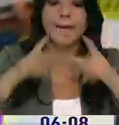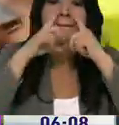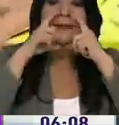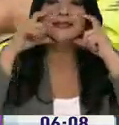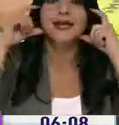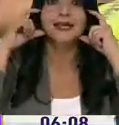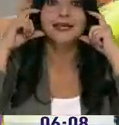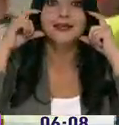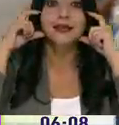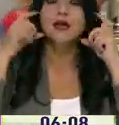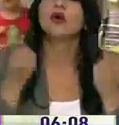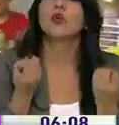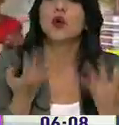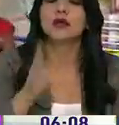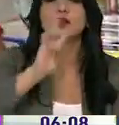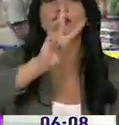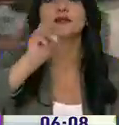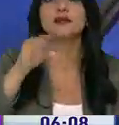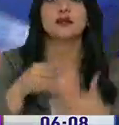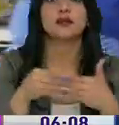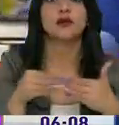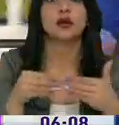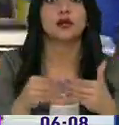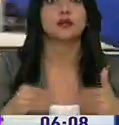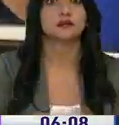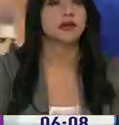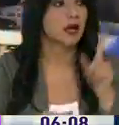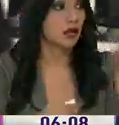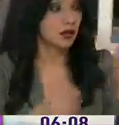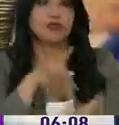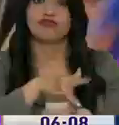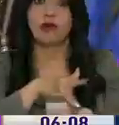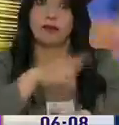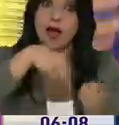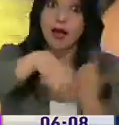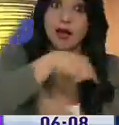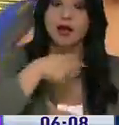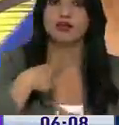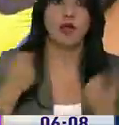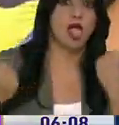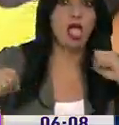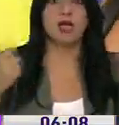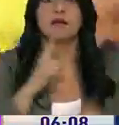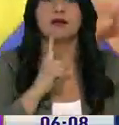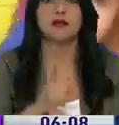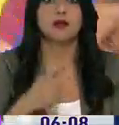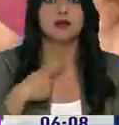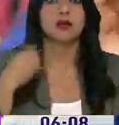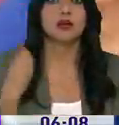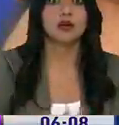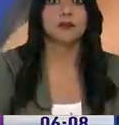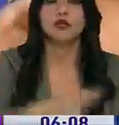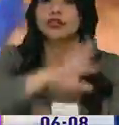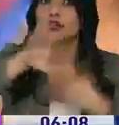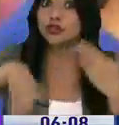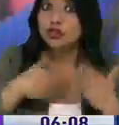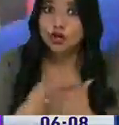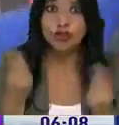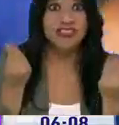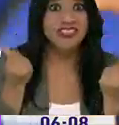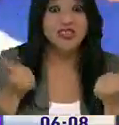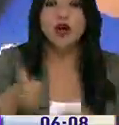por el costo de $60. Compré aquí en la farmacia que la vuelta ayer desesperada. Créame que gasté todo el dinero